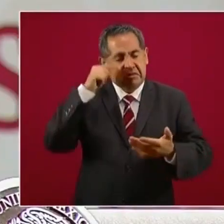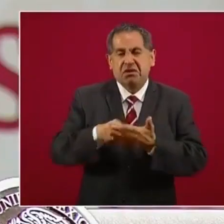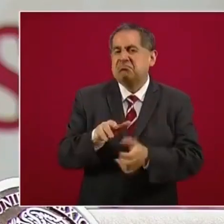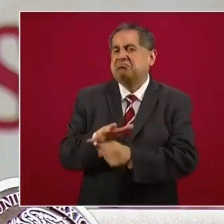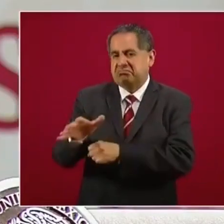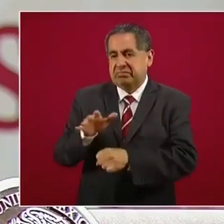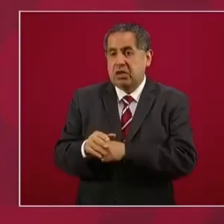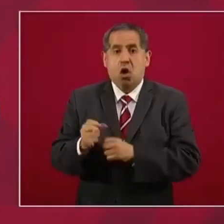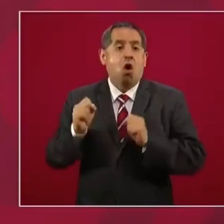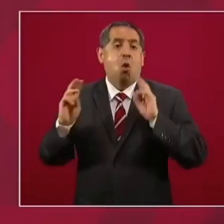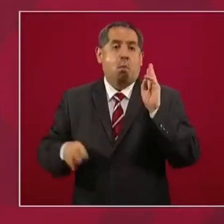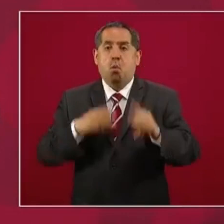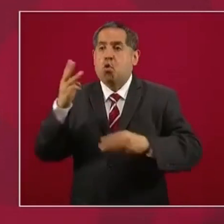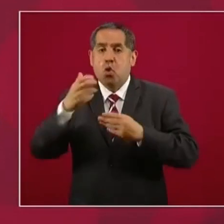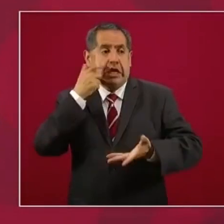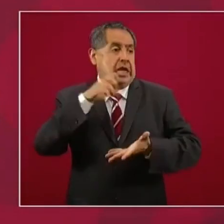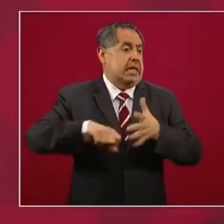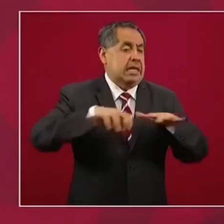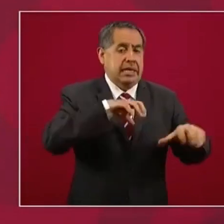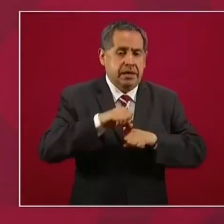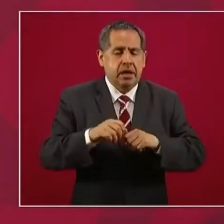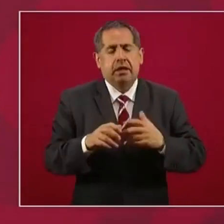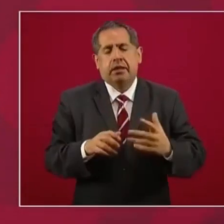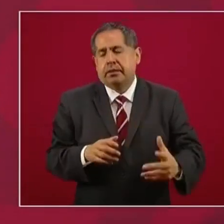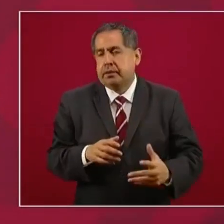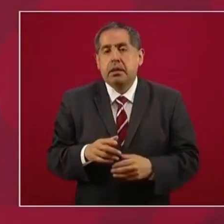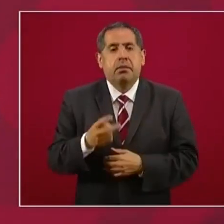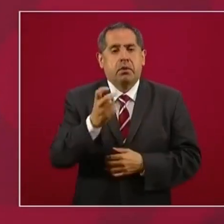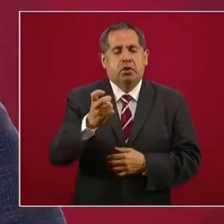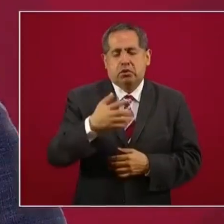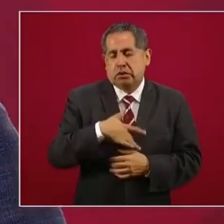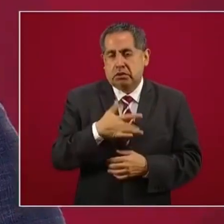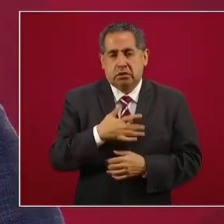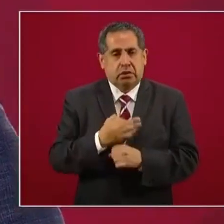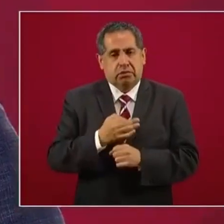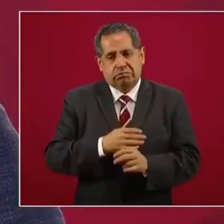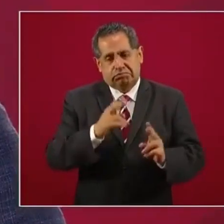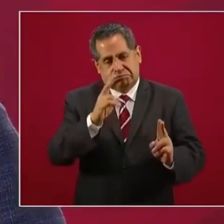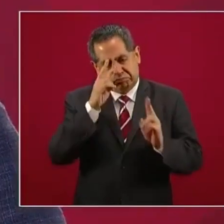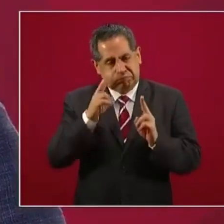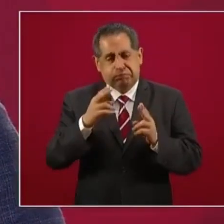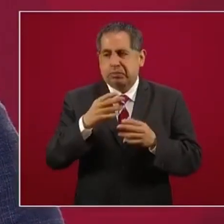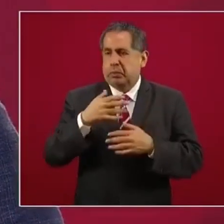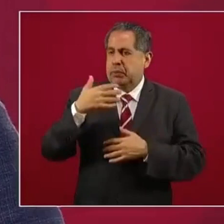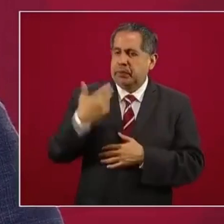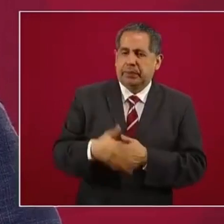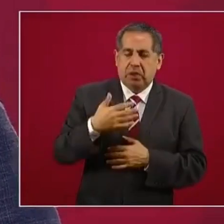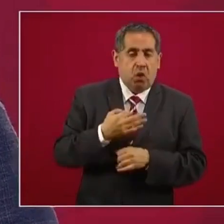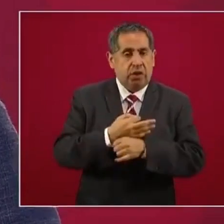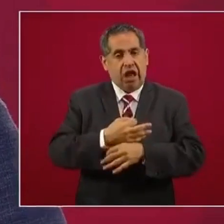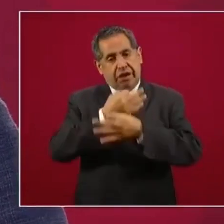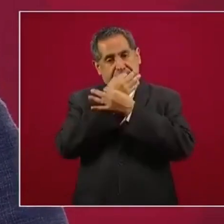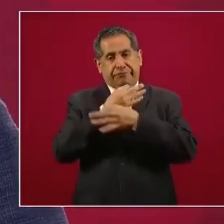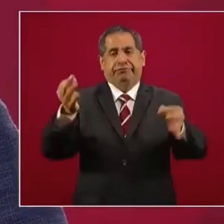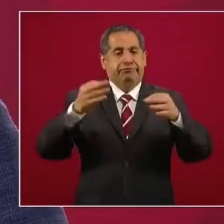la gran demanda mundial. Es por eso que tengo el honor de hacer presente este